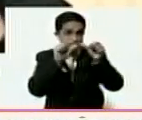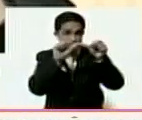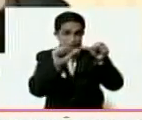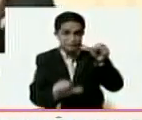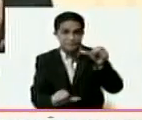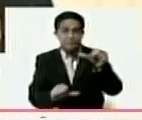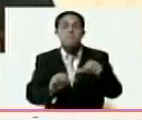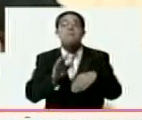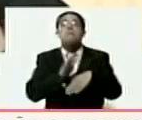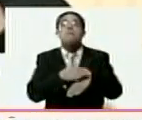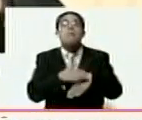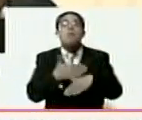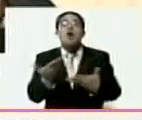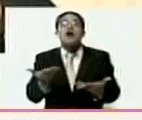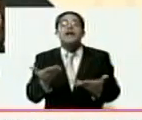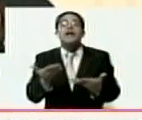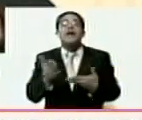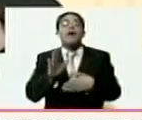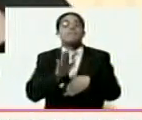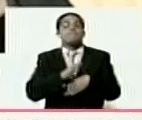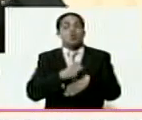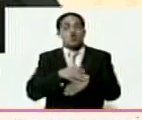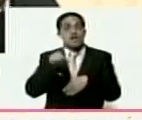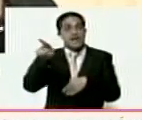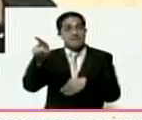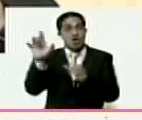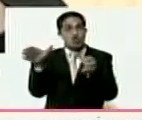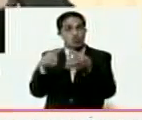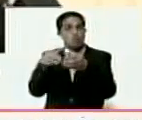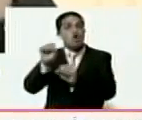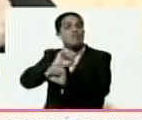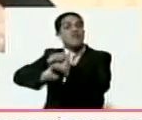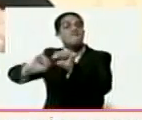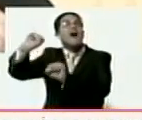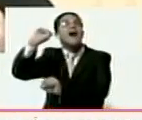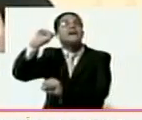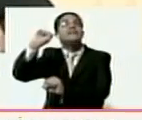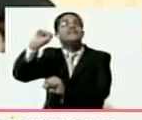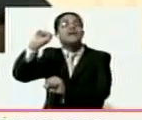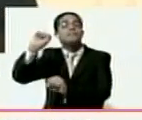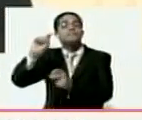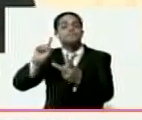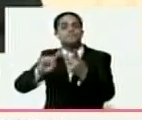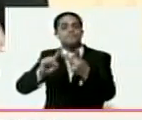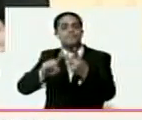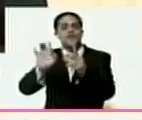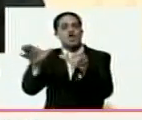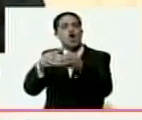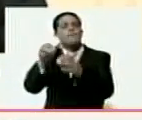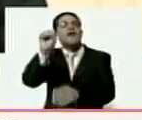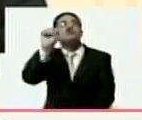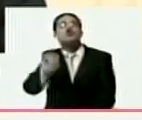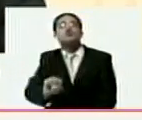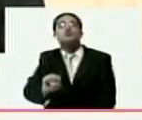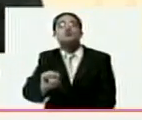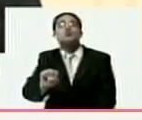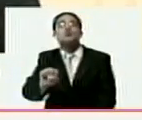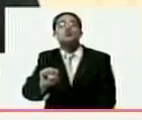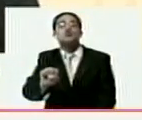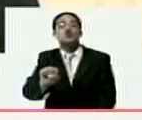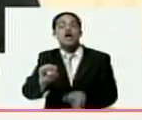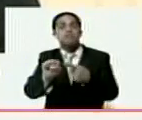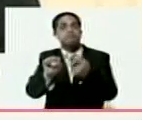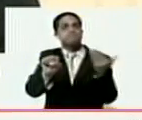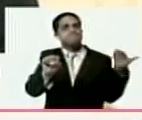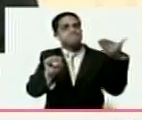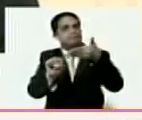sido en el Departamento de Defensa, ha sido en el Comando Sur donde se han desarrollado las últimas